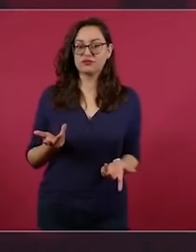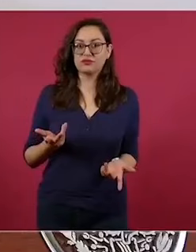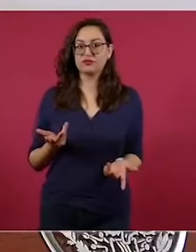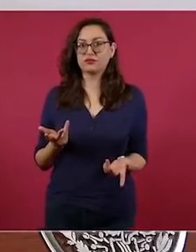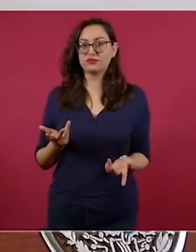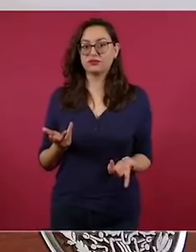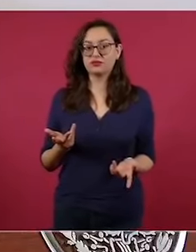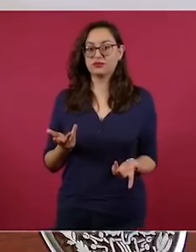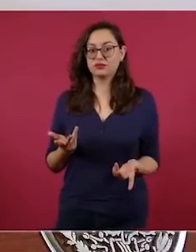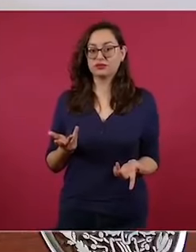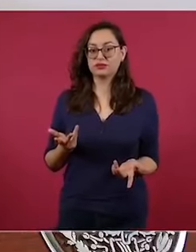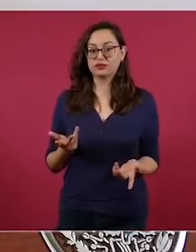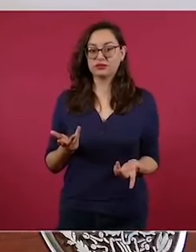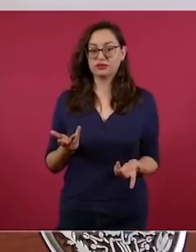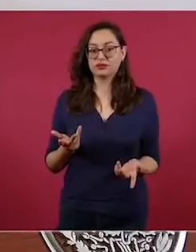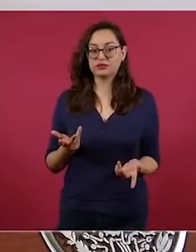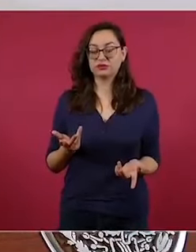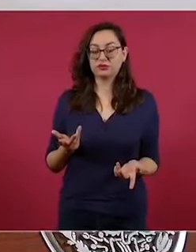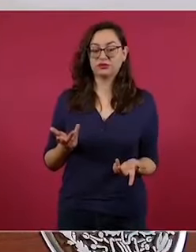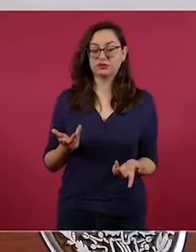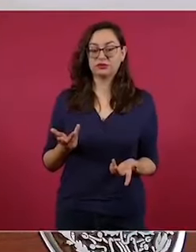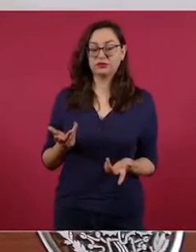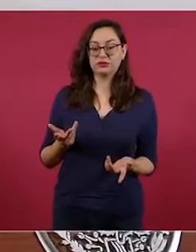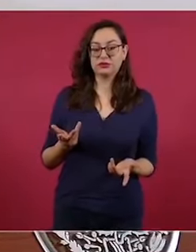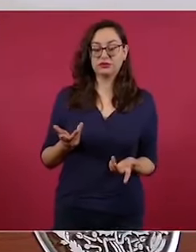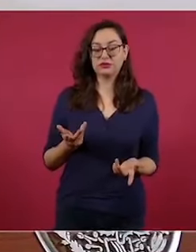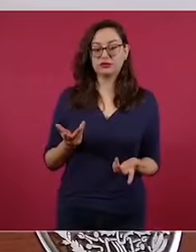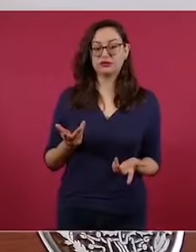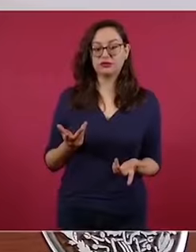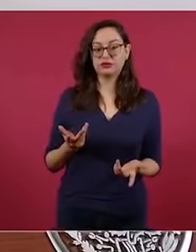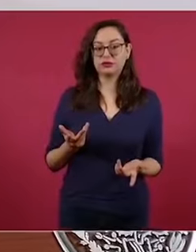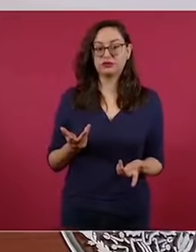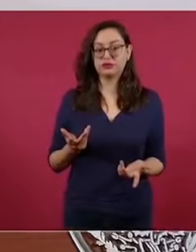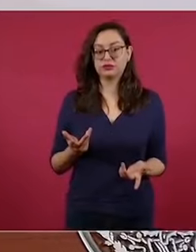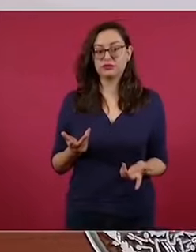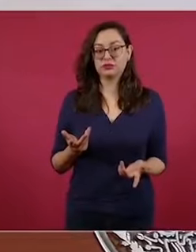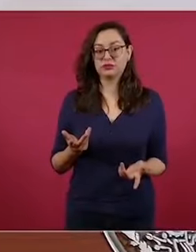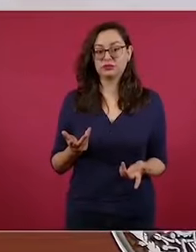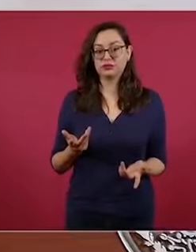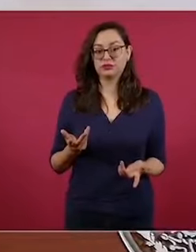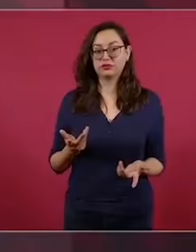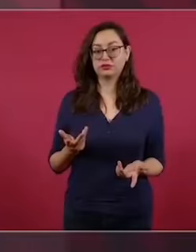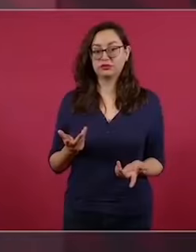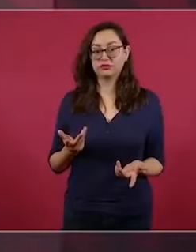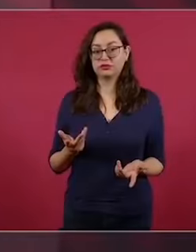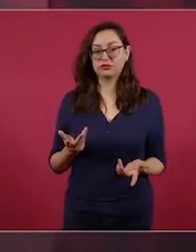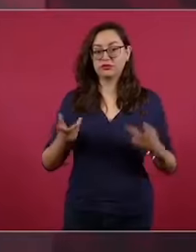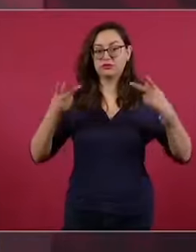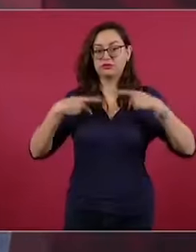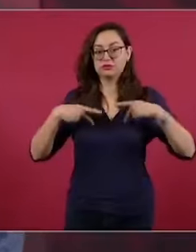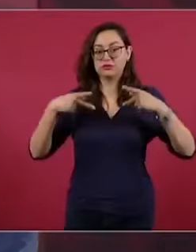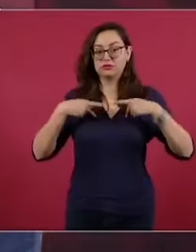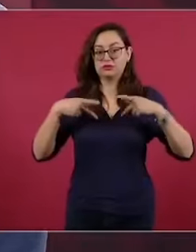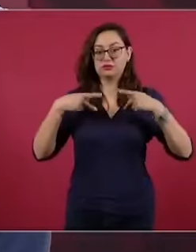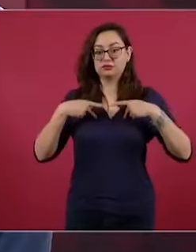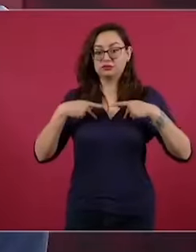gusta que solo un partido político o cualquier organización esté